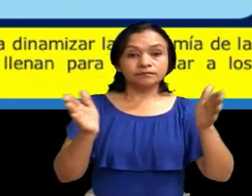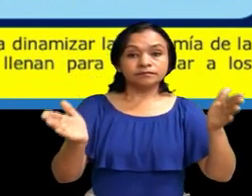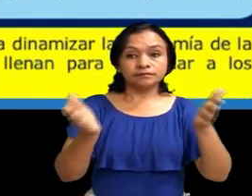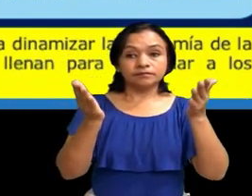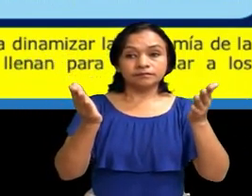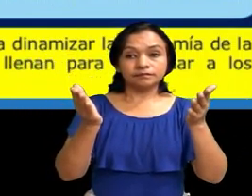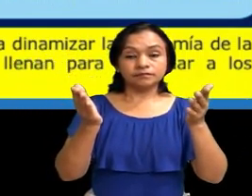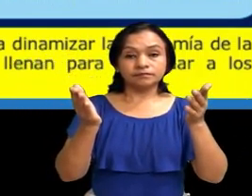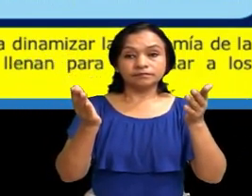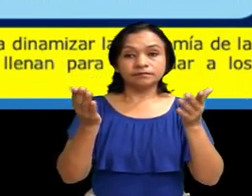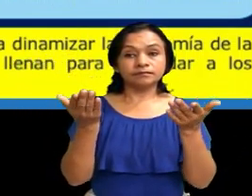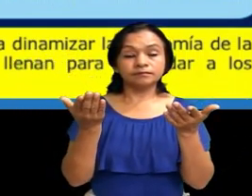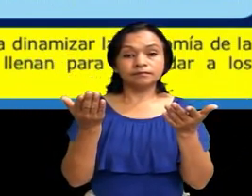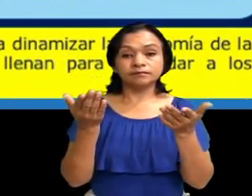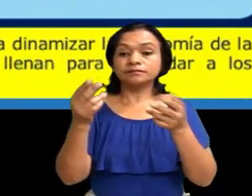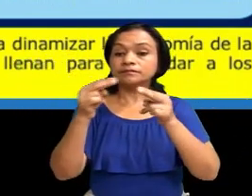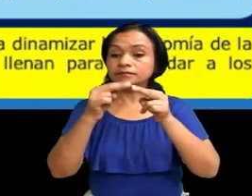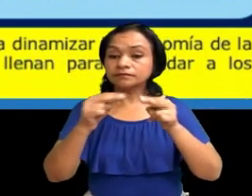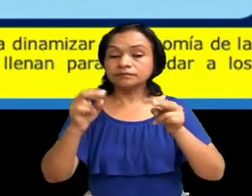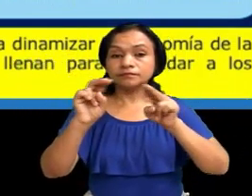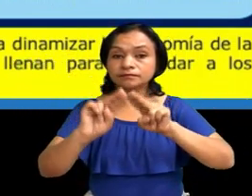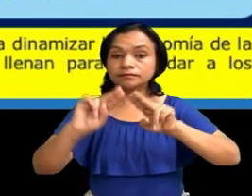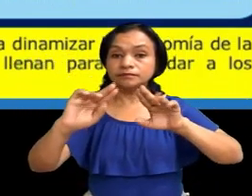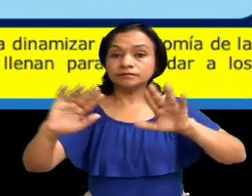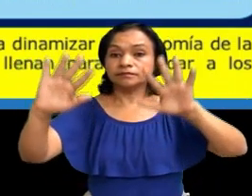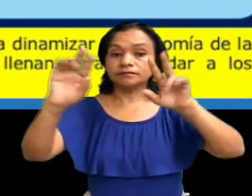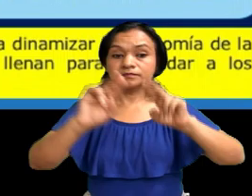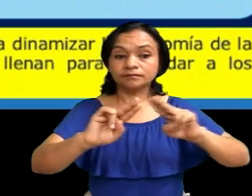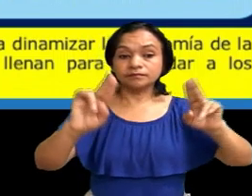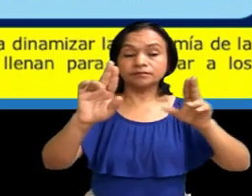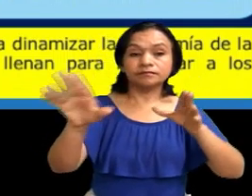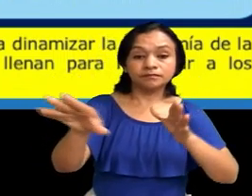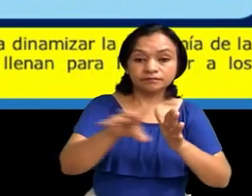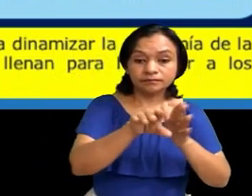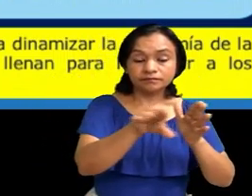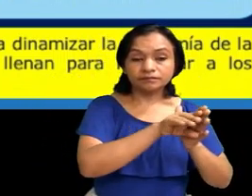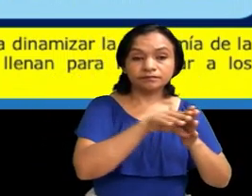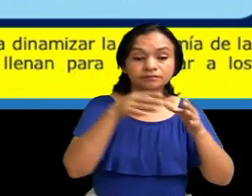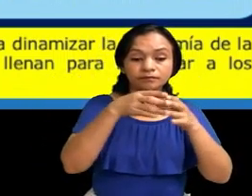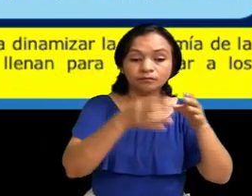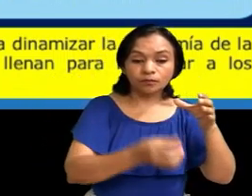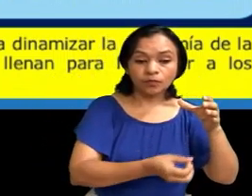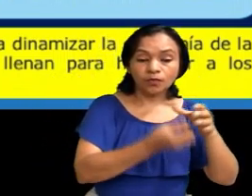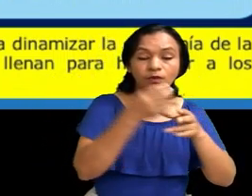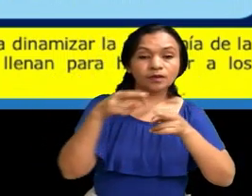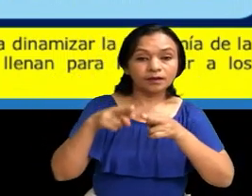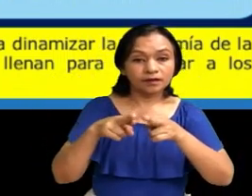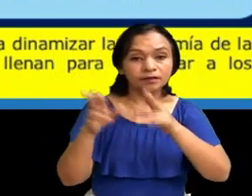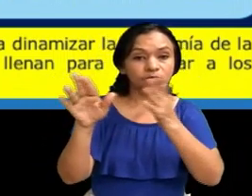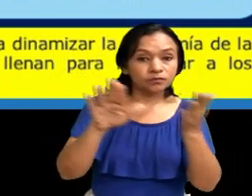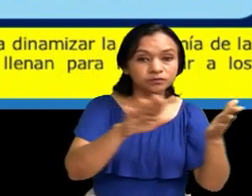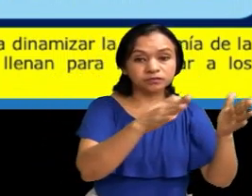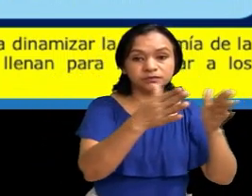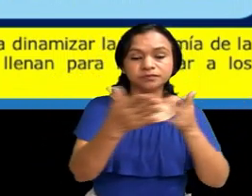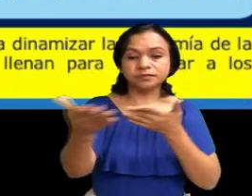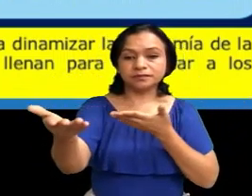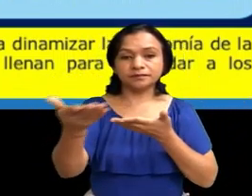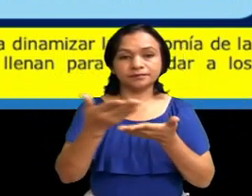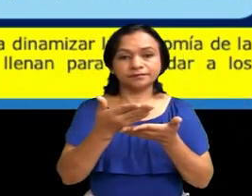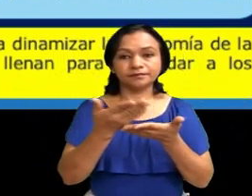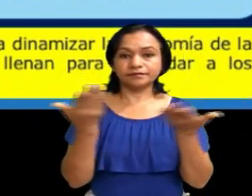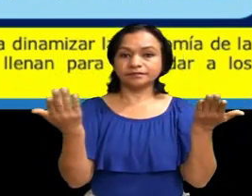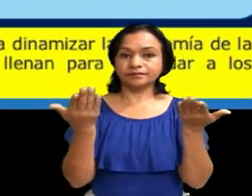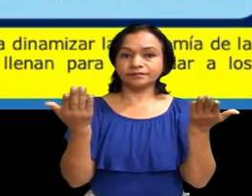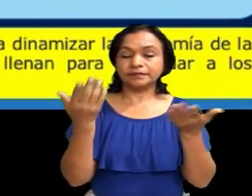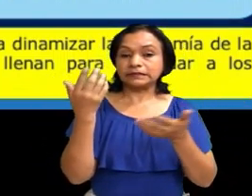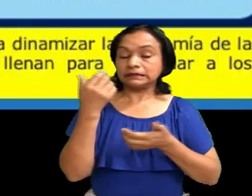intercambios con fuentes renovables en su mayoría. Okay. ¿Verdad? Entonces, es energía limpia la que transamos en su mayoría. Solo que